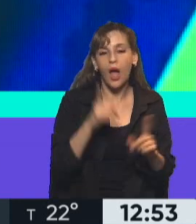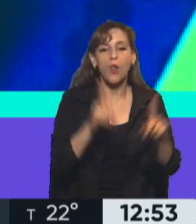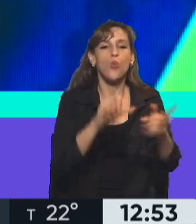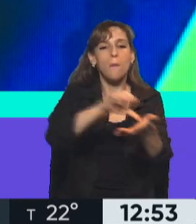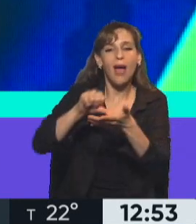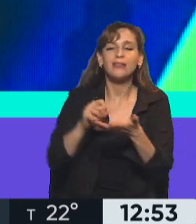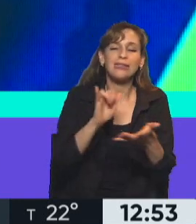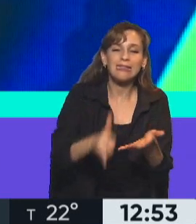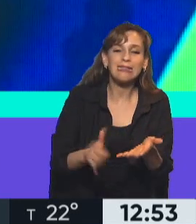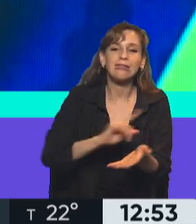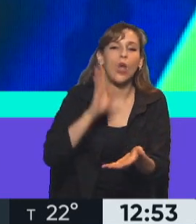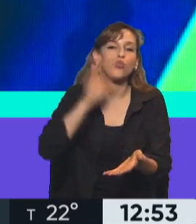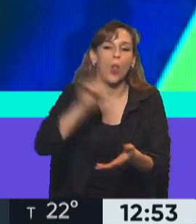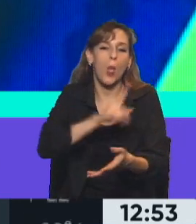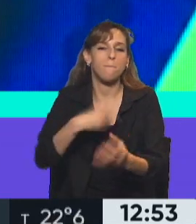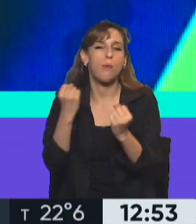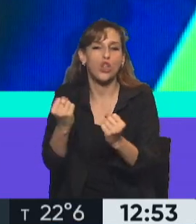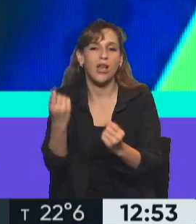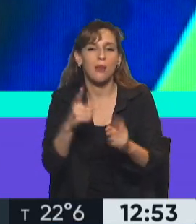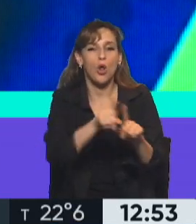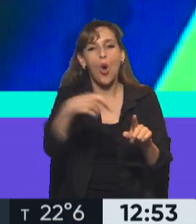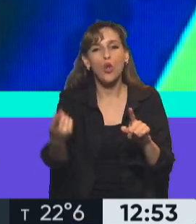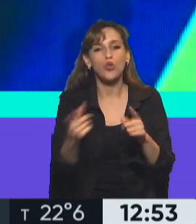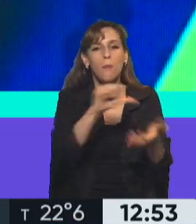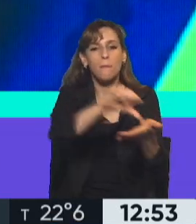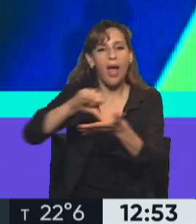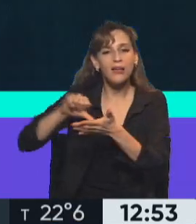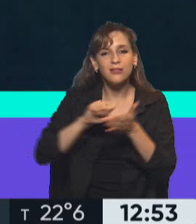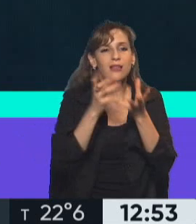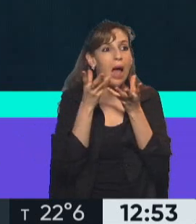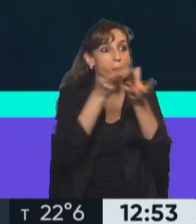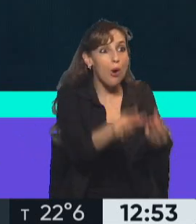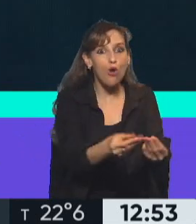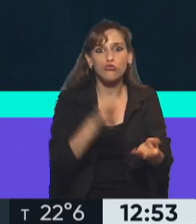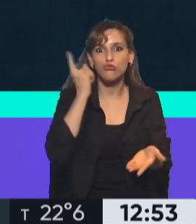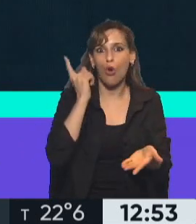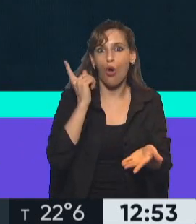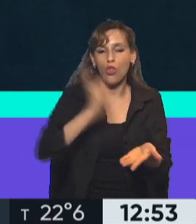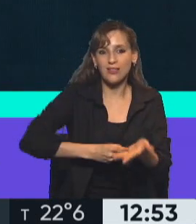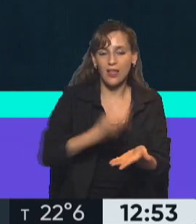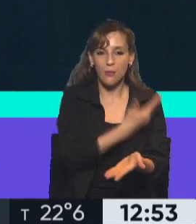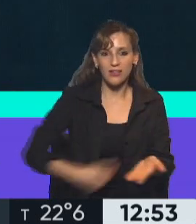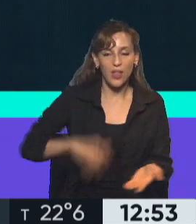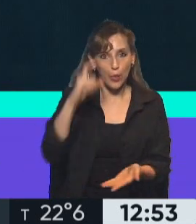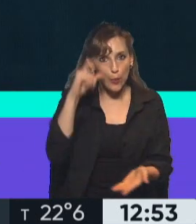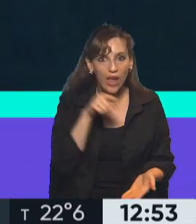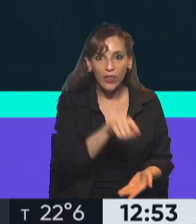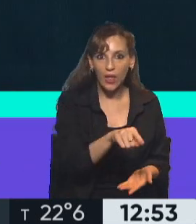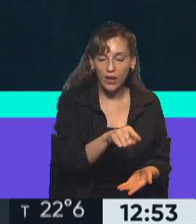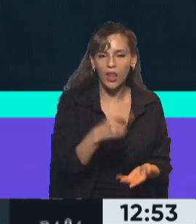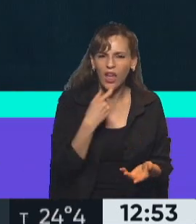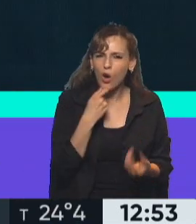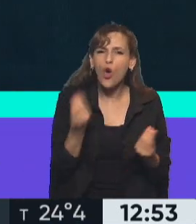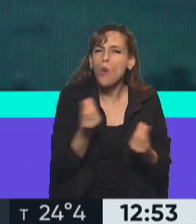como Estados Unidos, pero digo, otros países europeos acompañando la posición de Biden. es sencillo cercar económicamente a un país